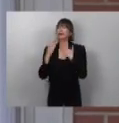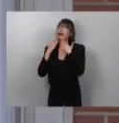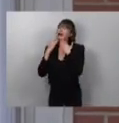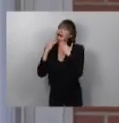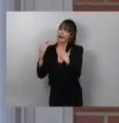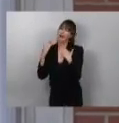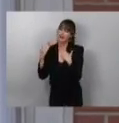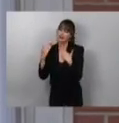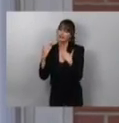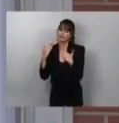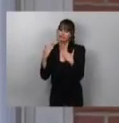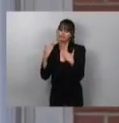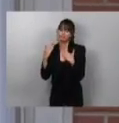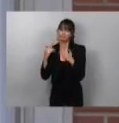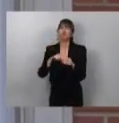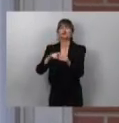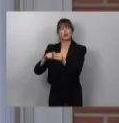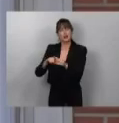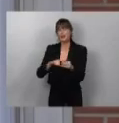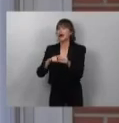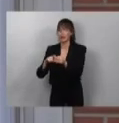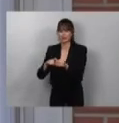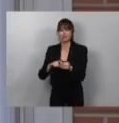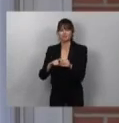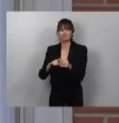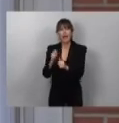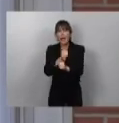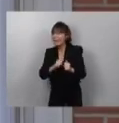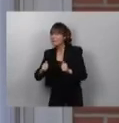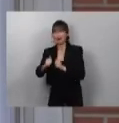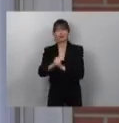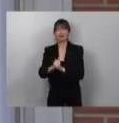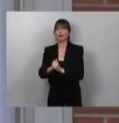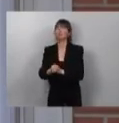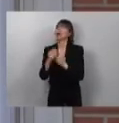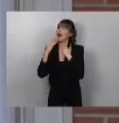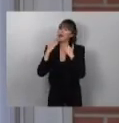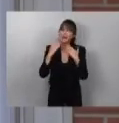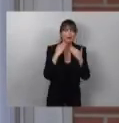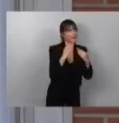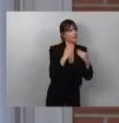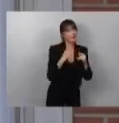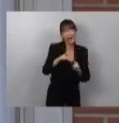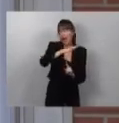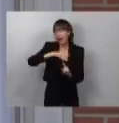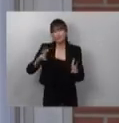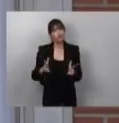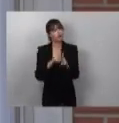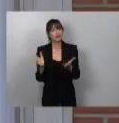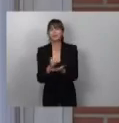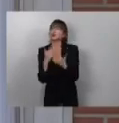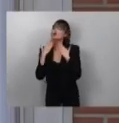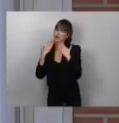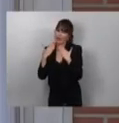sobre el contrario me parece un poco hipócrita Claro está claro que a ese a ese a ese ambiente han contribuido las dos formaciones unos más y otros menos pero todos han